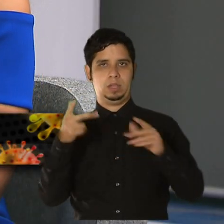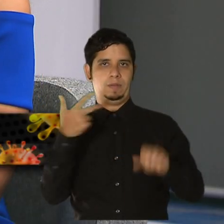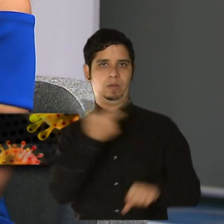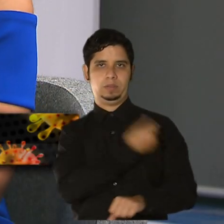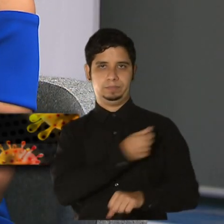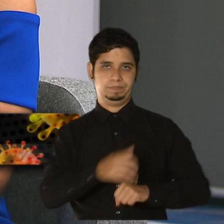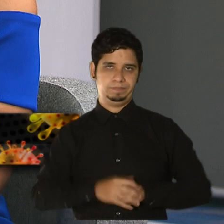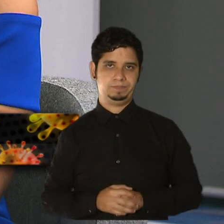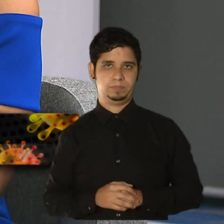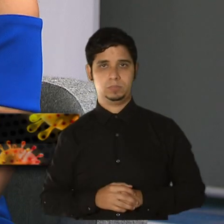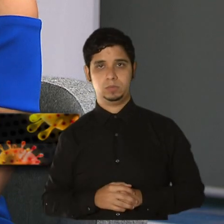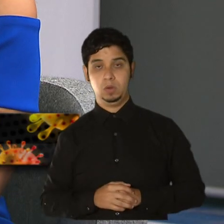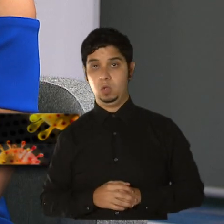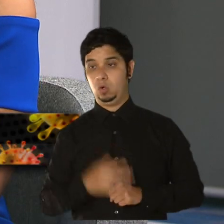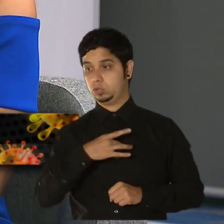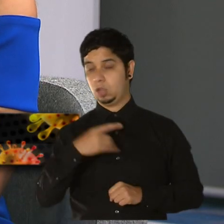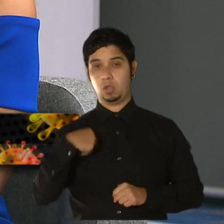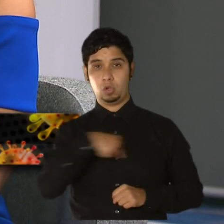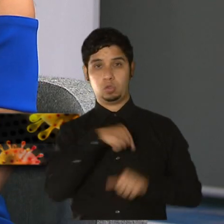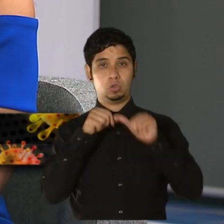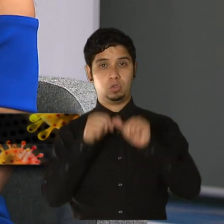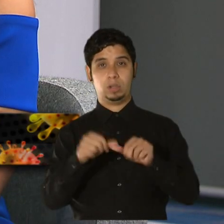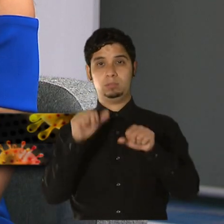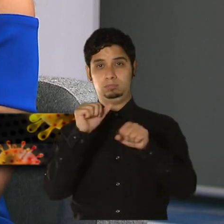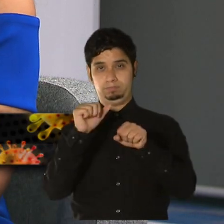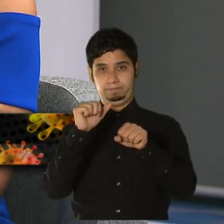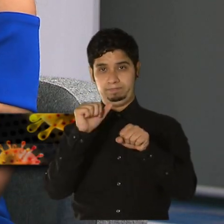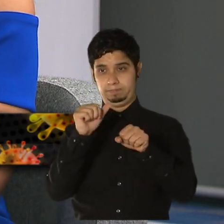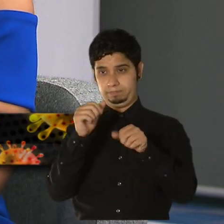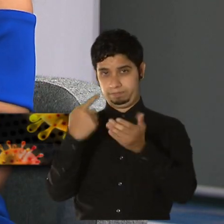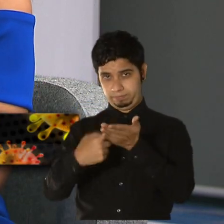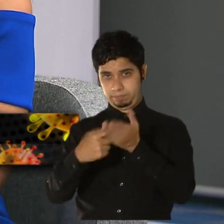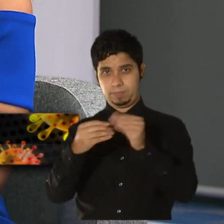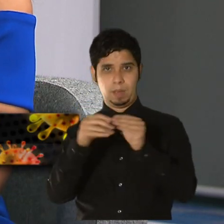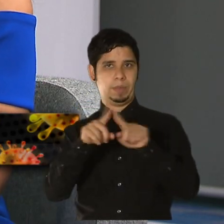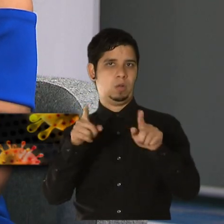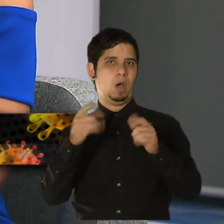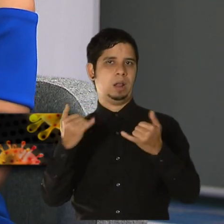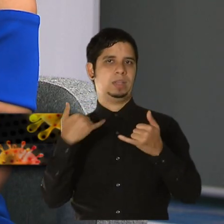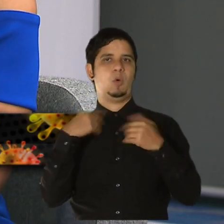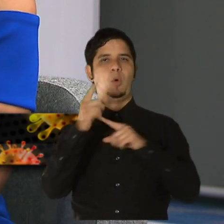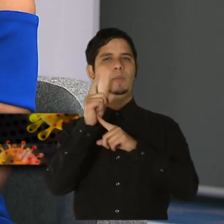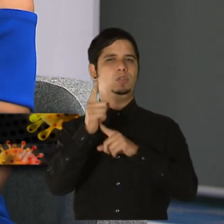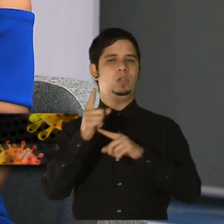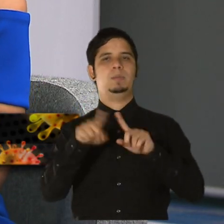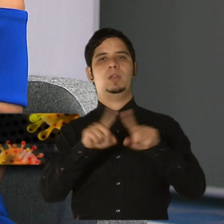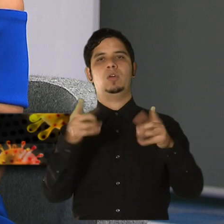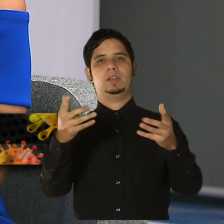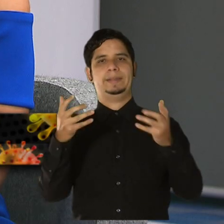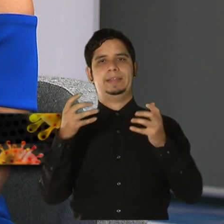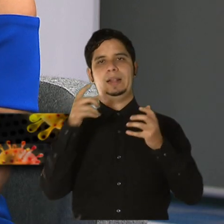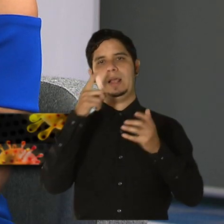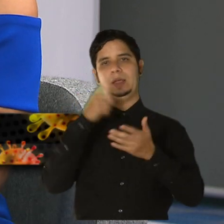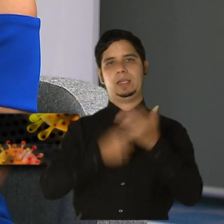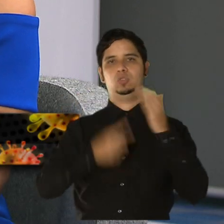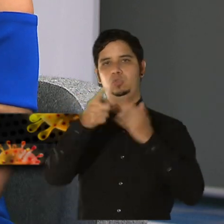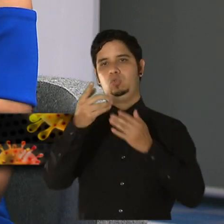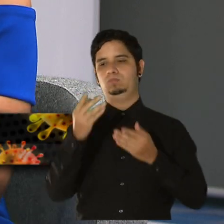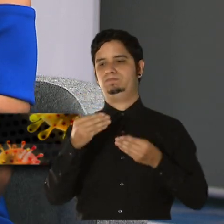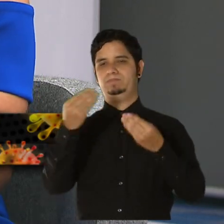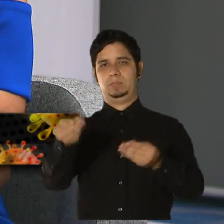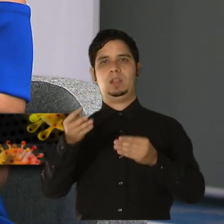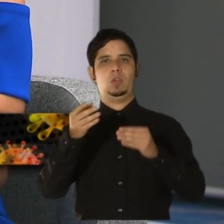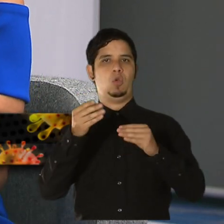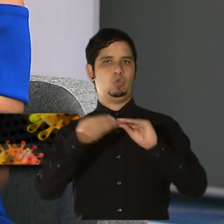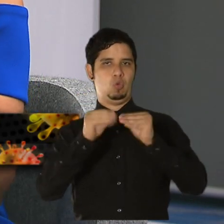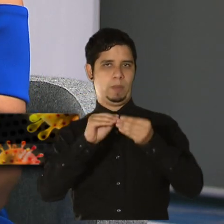nos gustaría continuar hablando sobre todos los servicios que ustedes ofrecen, pero en el minuto que nos queda quisiera que ofreciera los teléfonos para,